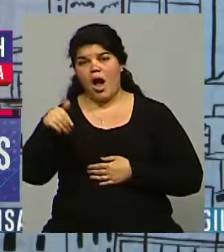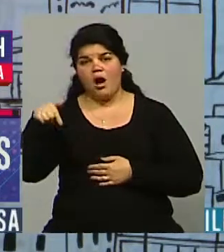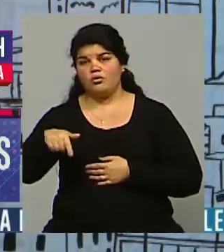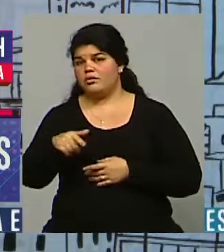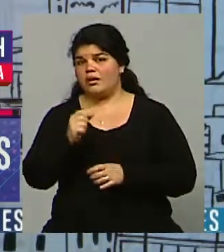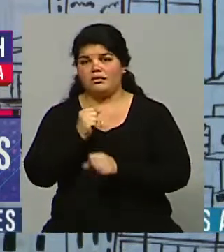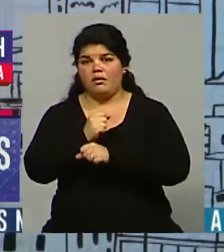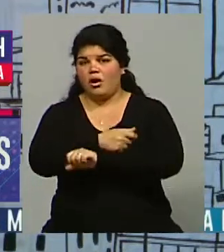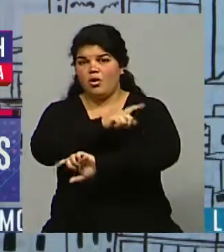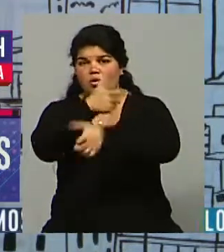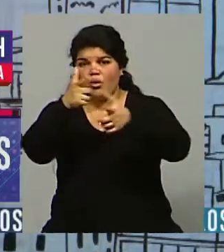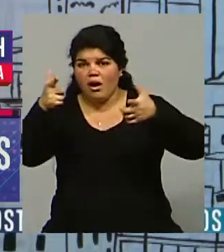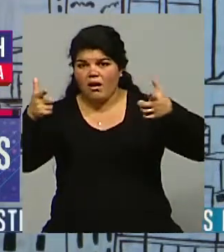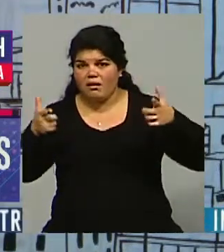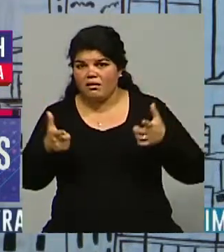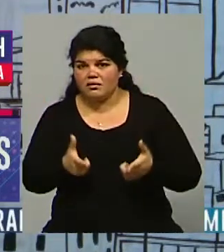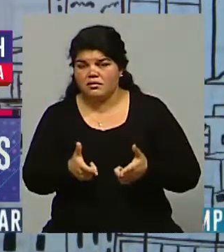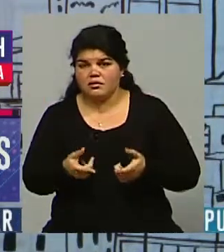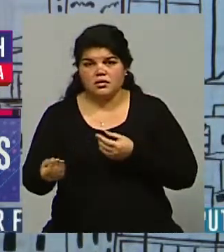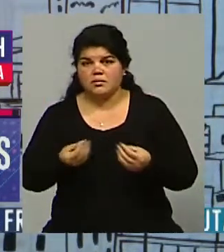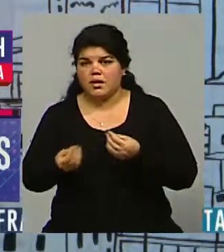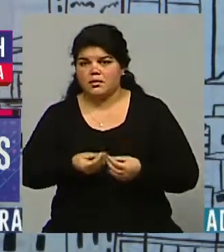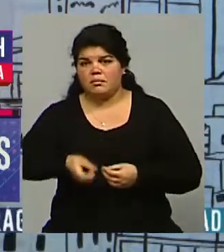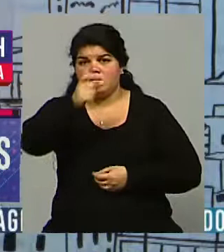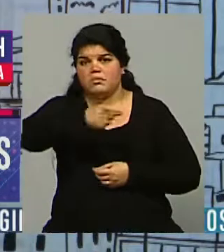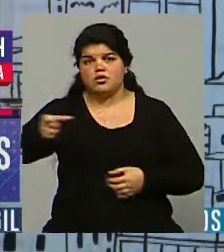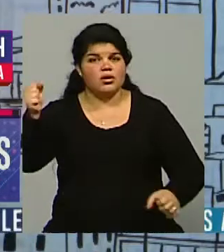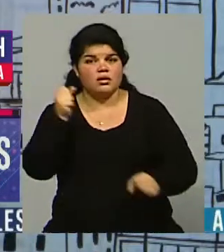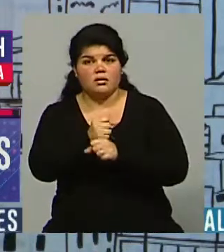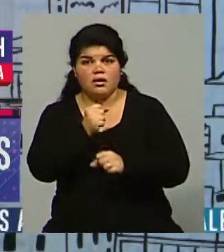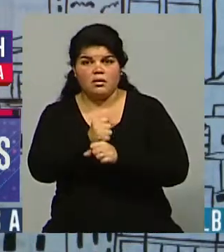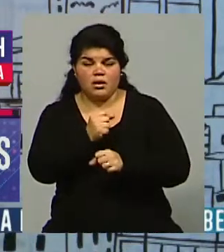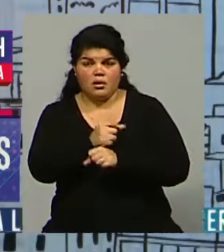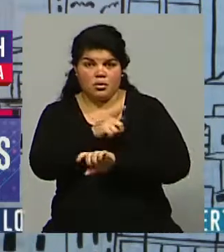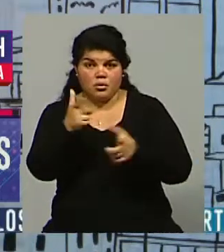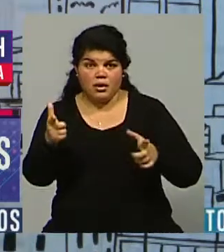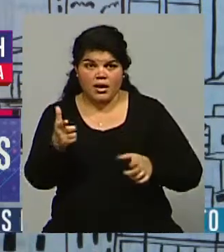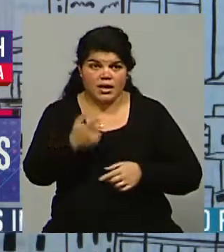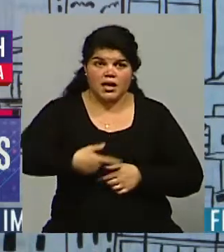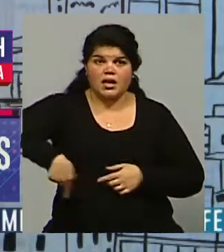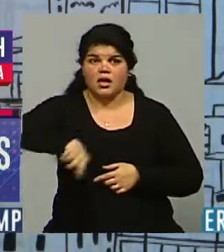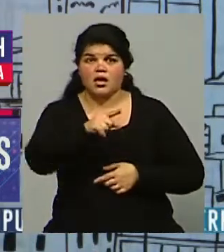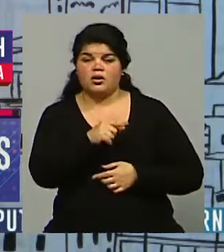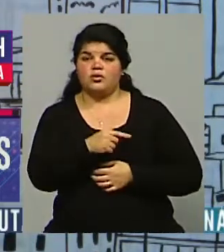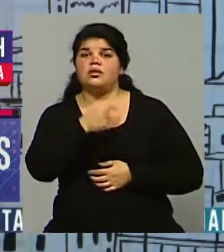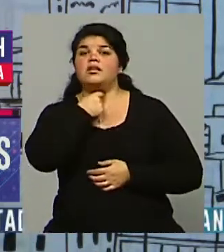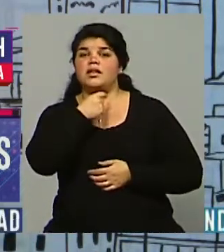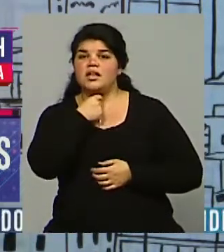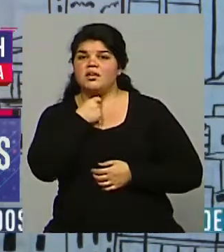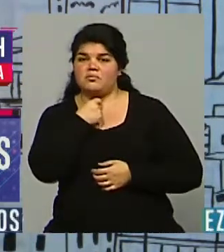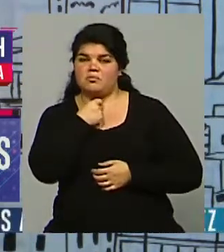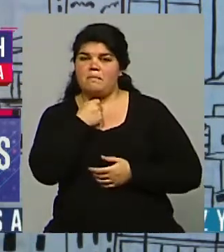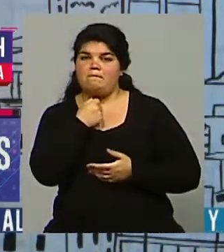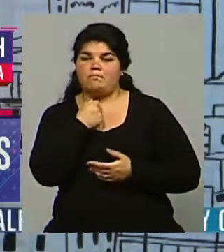desempleo, las personas desempleadas actúan como lo que sería un ejército de reserva, bajándole el